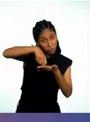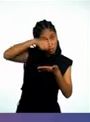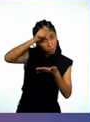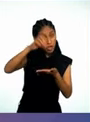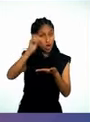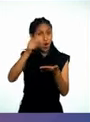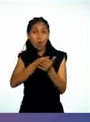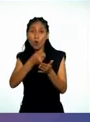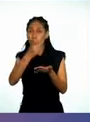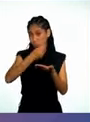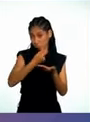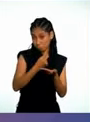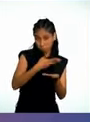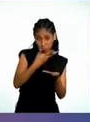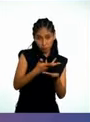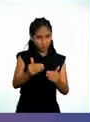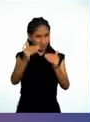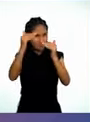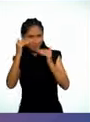fidelity